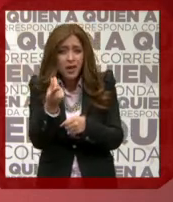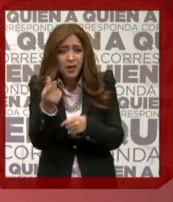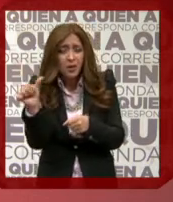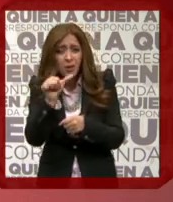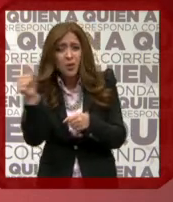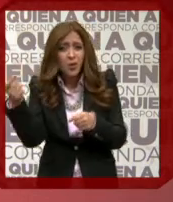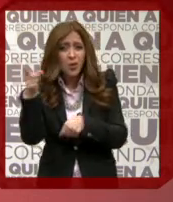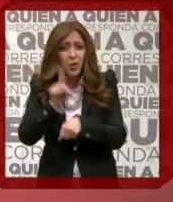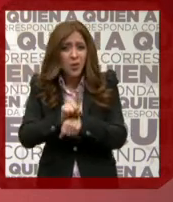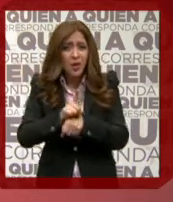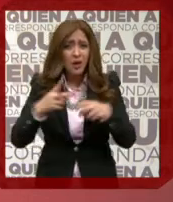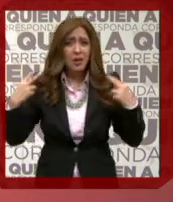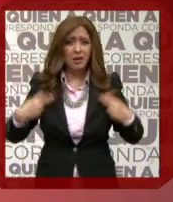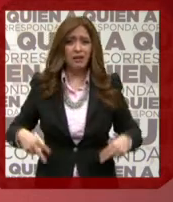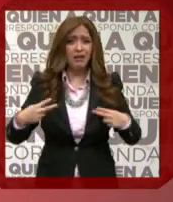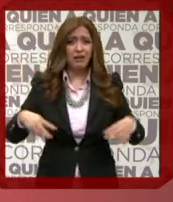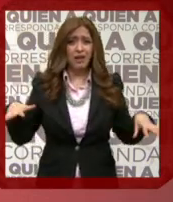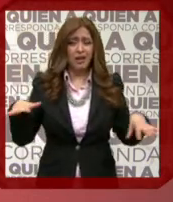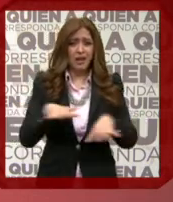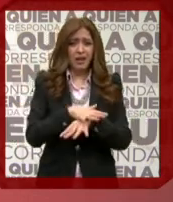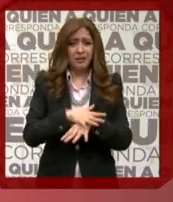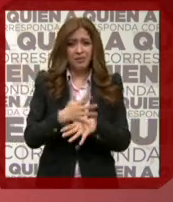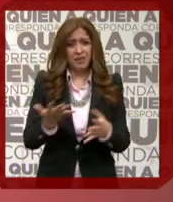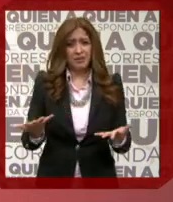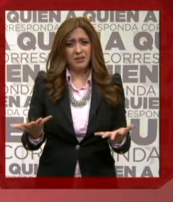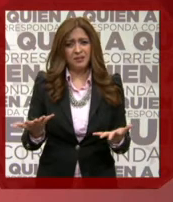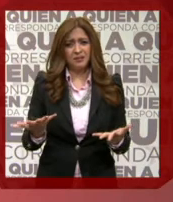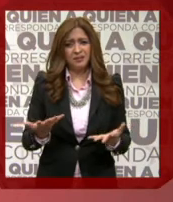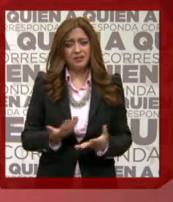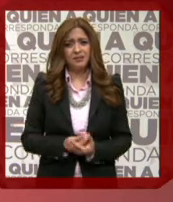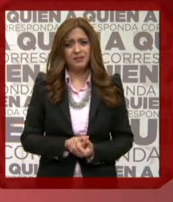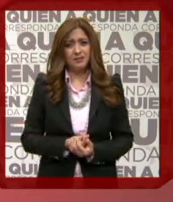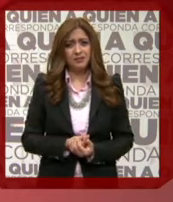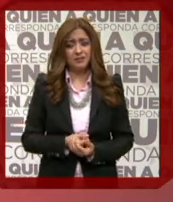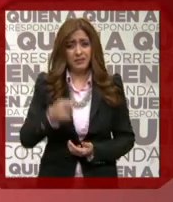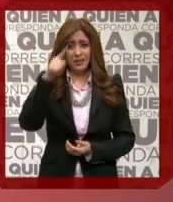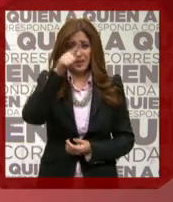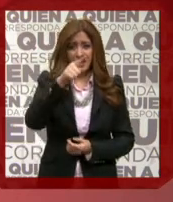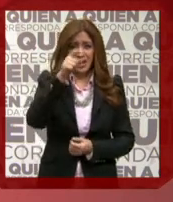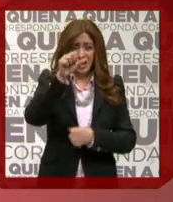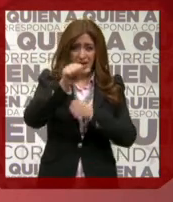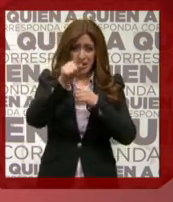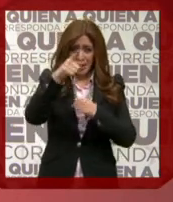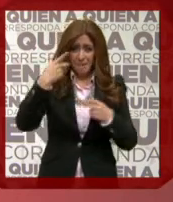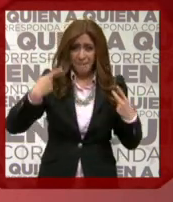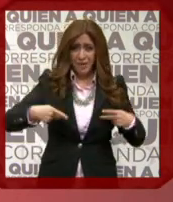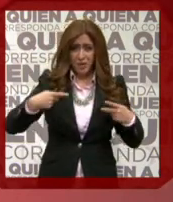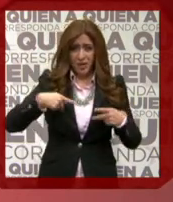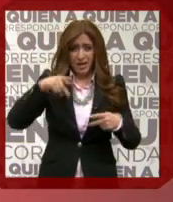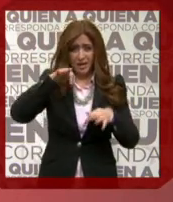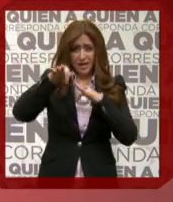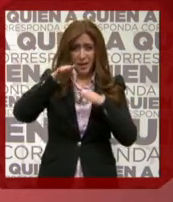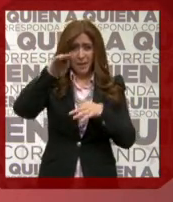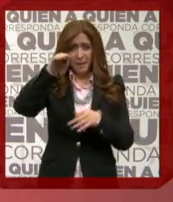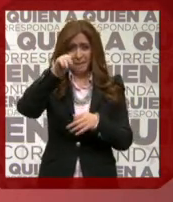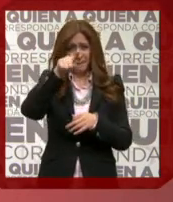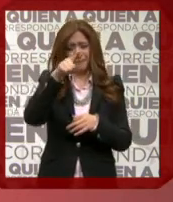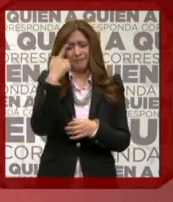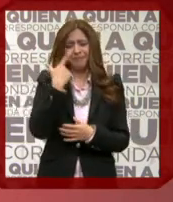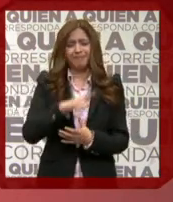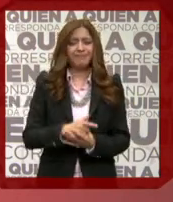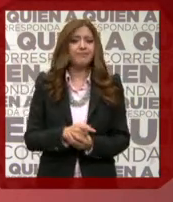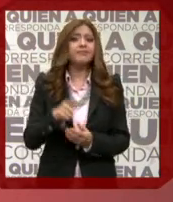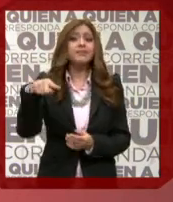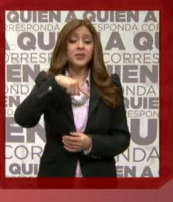playera el mismo individuo es innegable a la gente de mascota yo quiero seguir pensando que es una marca